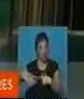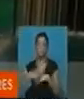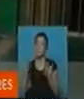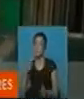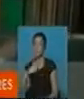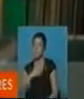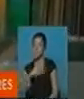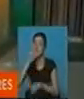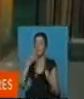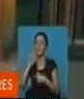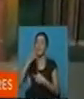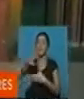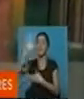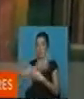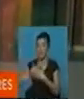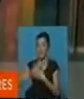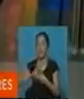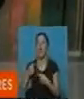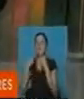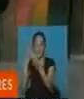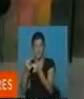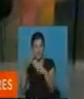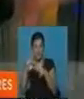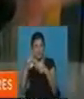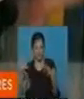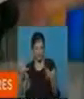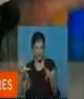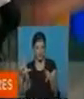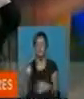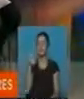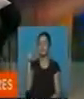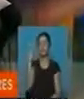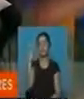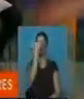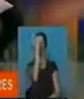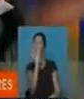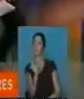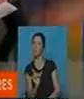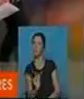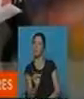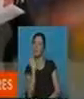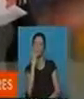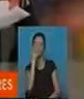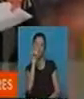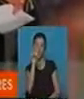votar más a favor de los demócratas. Y si mirás el mapa electoral de los Estados Unidos, haciendo una